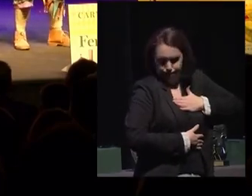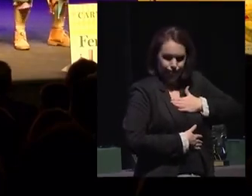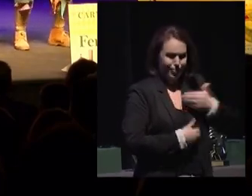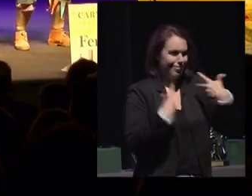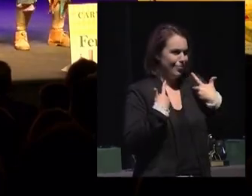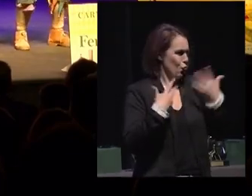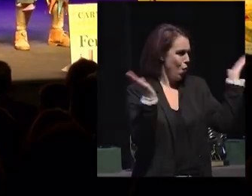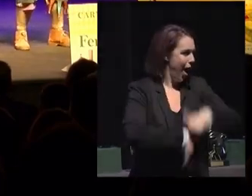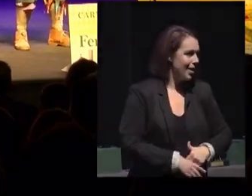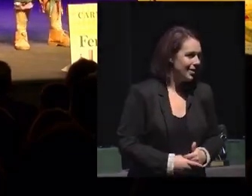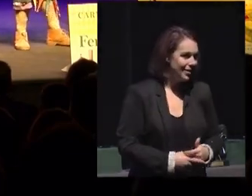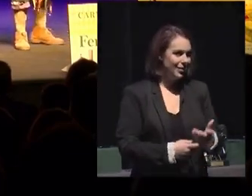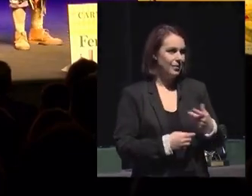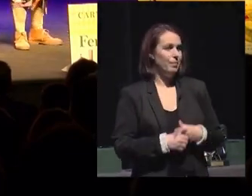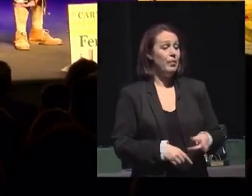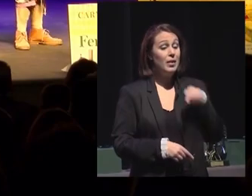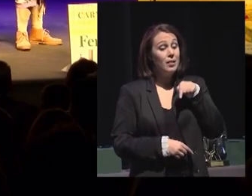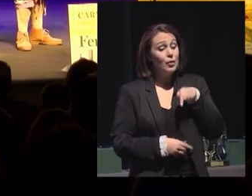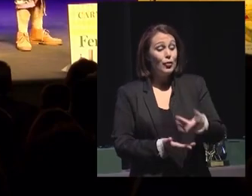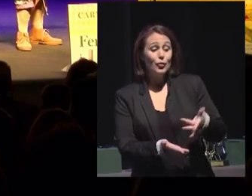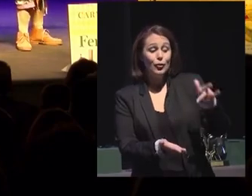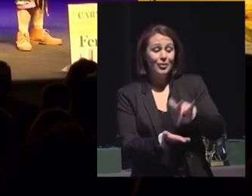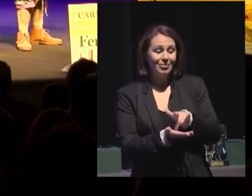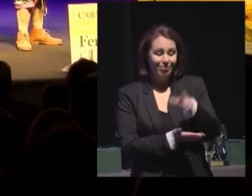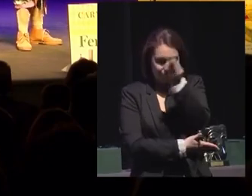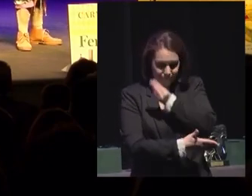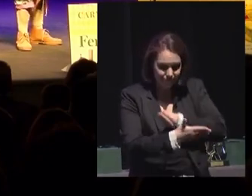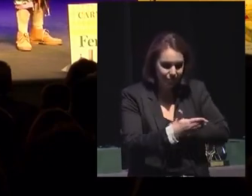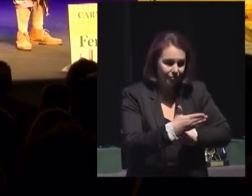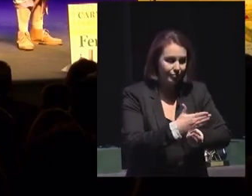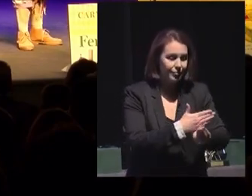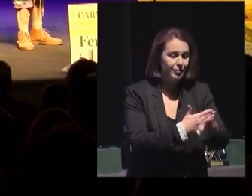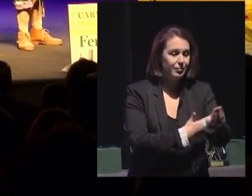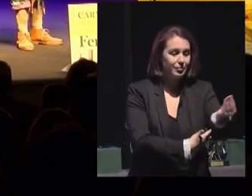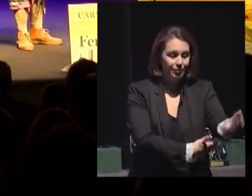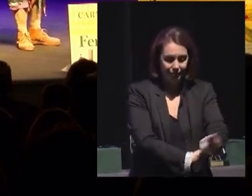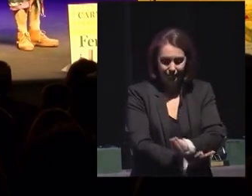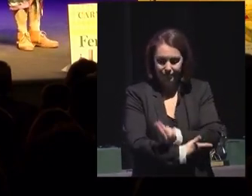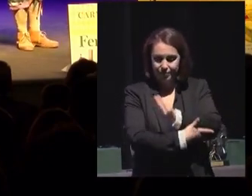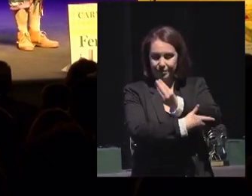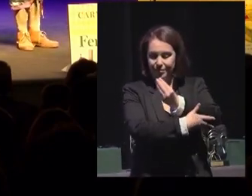Cuando brotó la